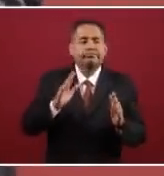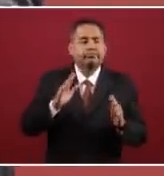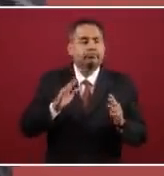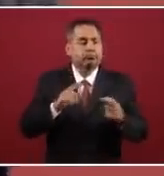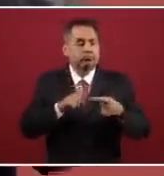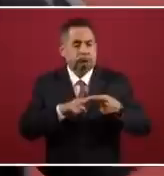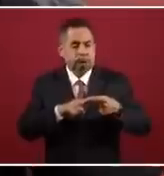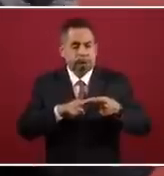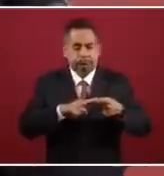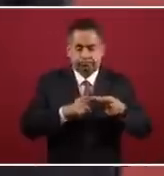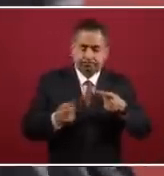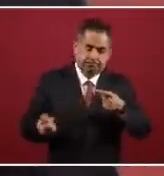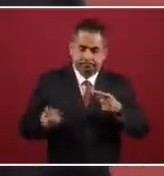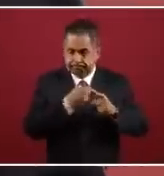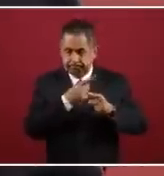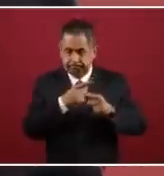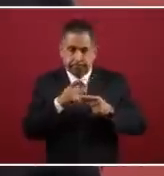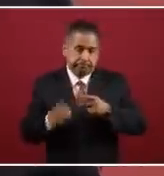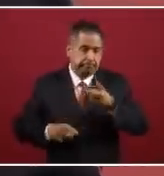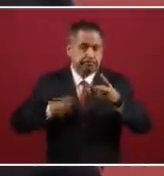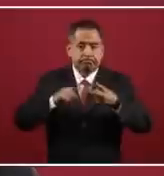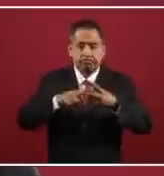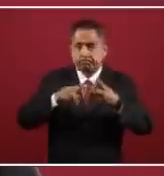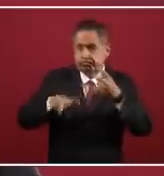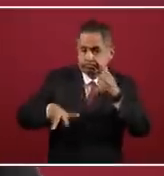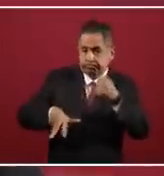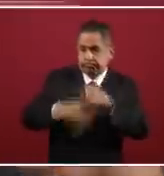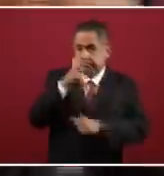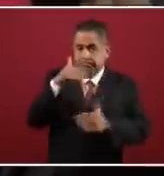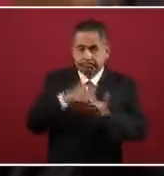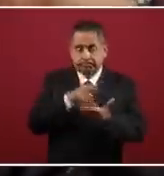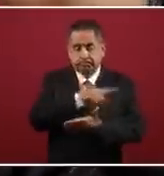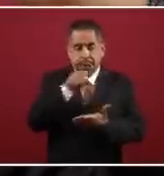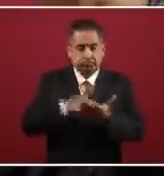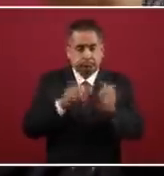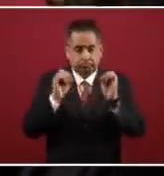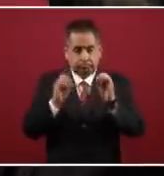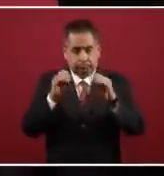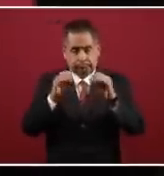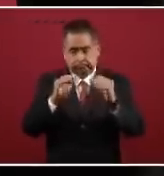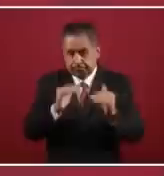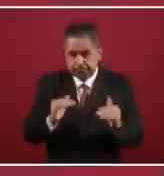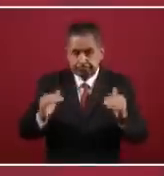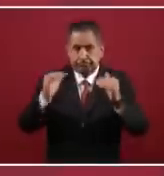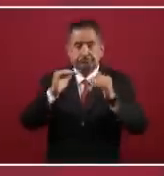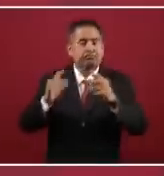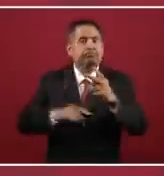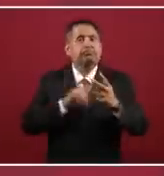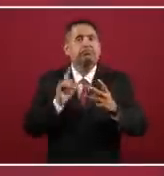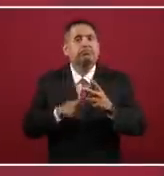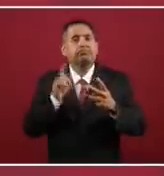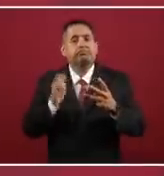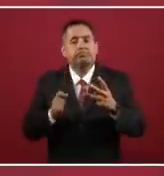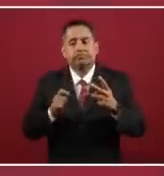los 13,000 centros integradores. Arriba,